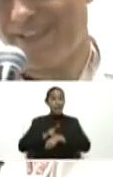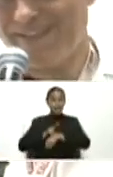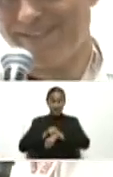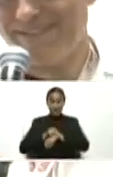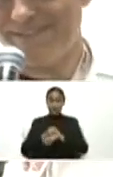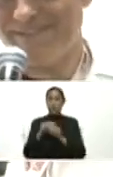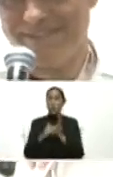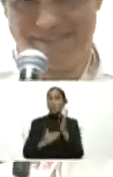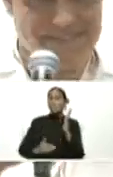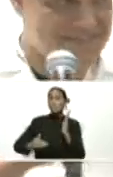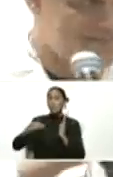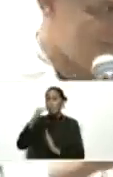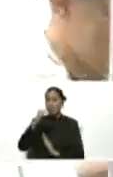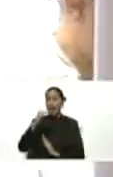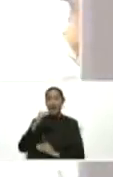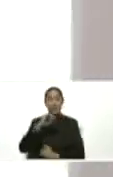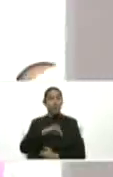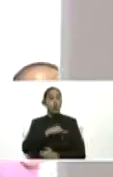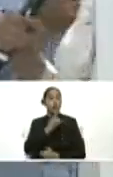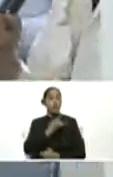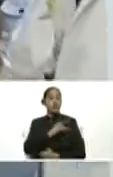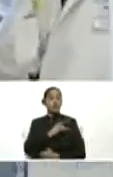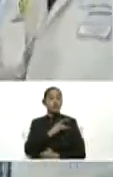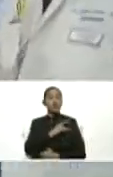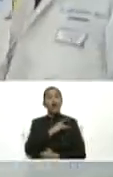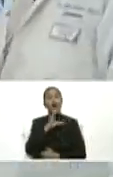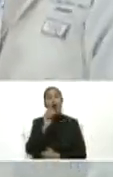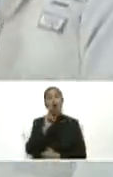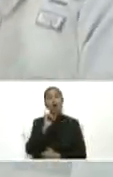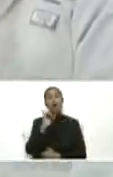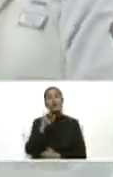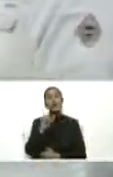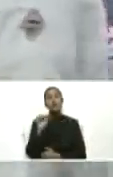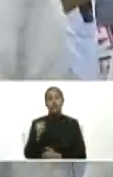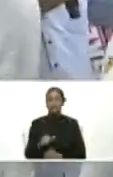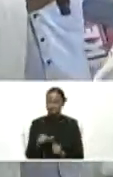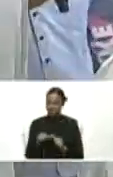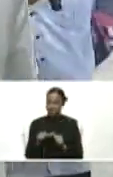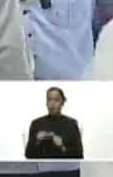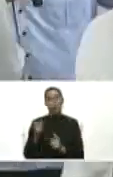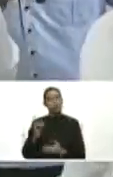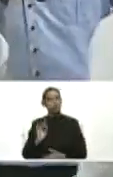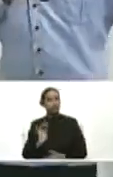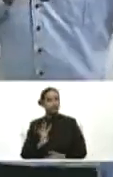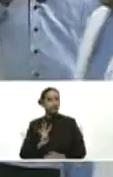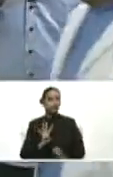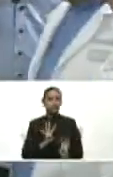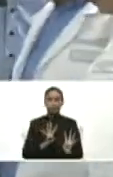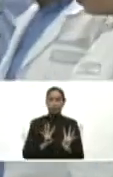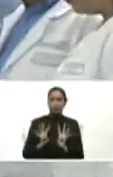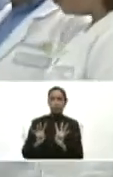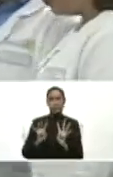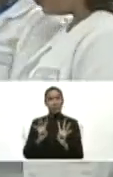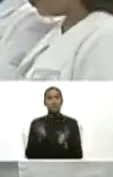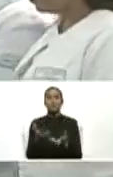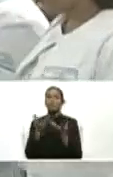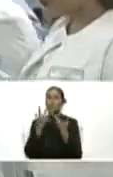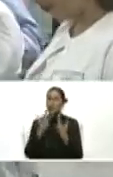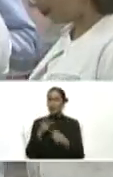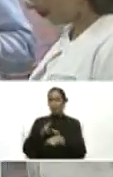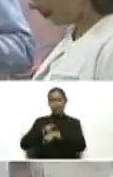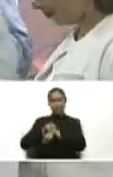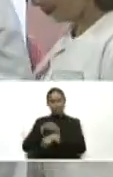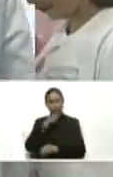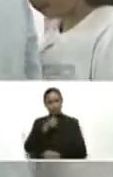Universidad de Oriente. De la Universidad de Oriente. Bueno, seguimos adelante, doctora. Y aquí el doctor Roberto, ¿qué me dice? ¿Qué me cuenta? Vamos a darle la